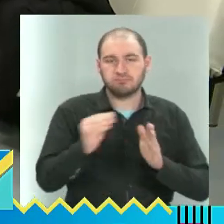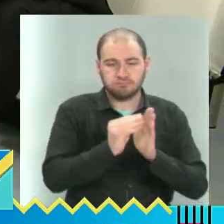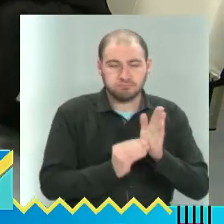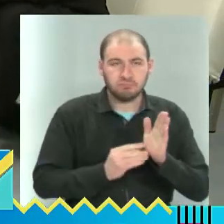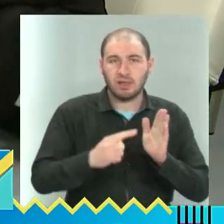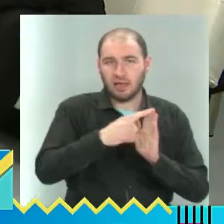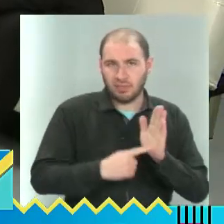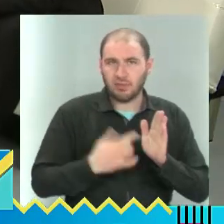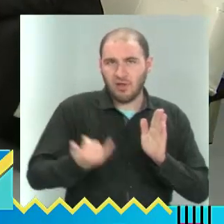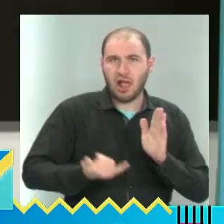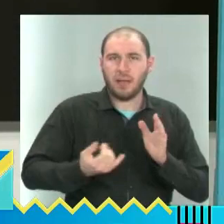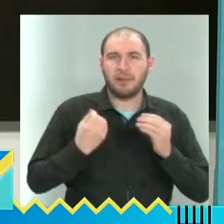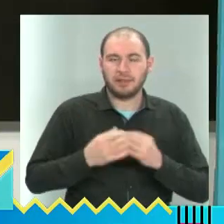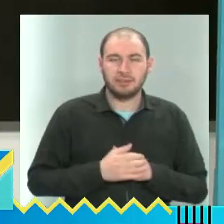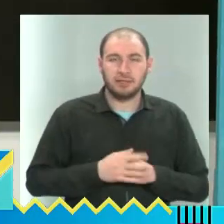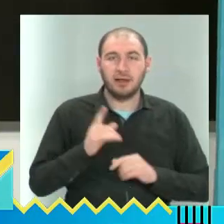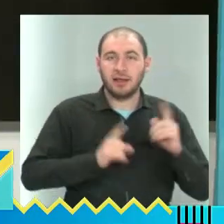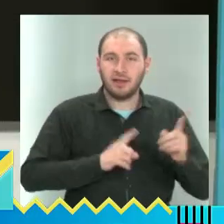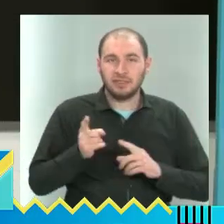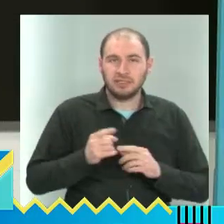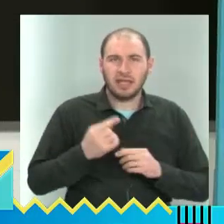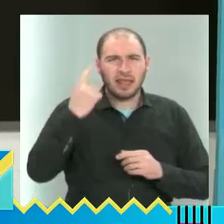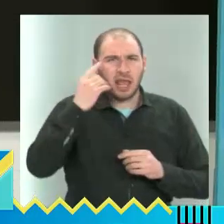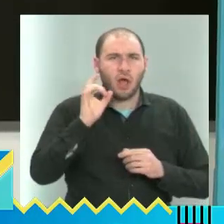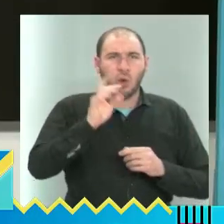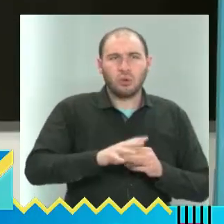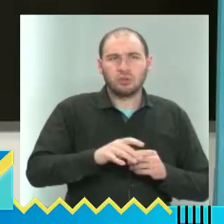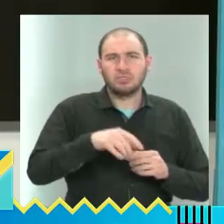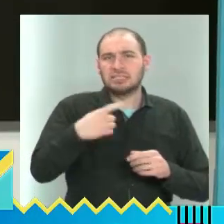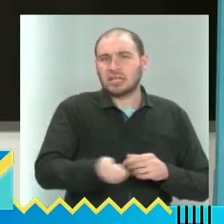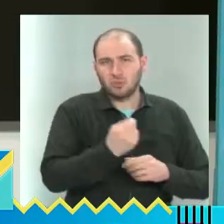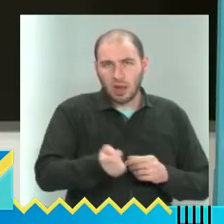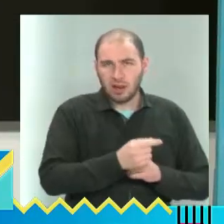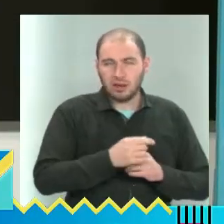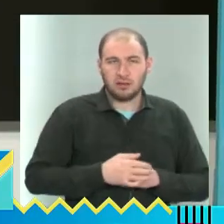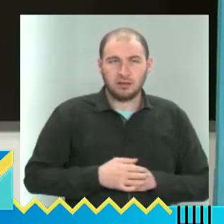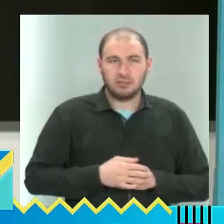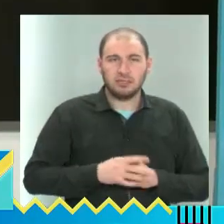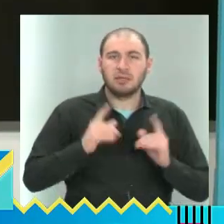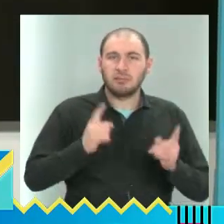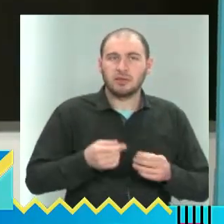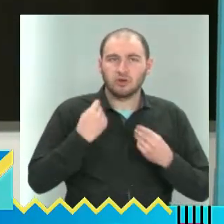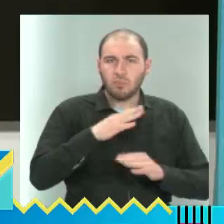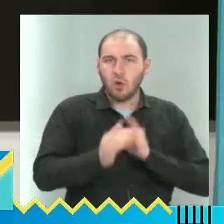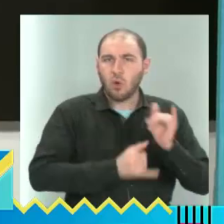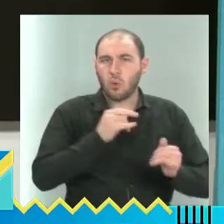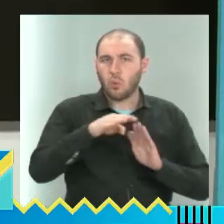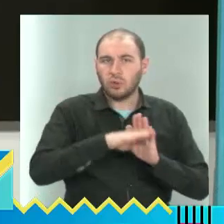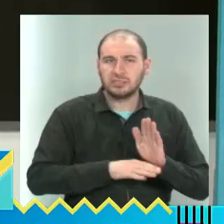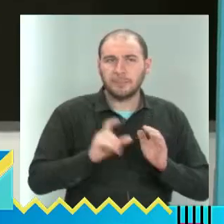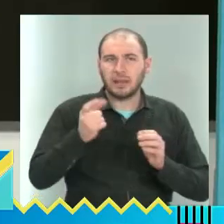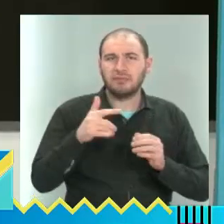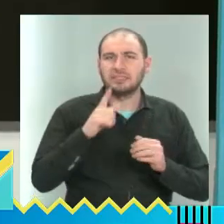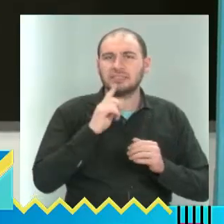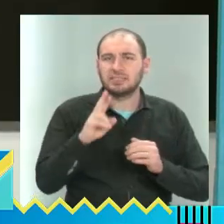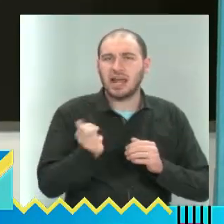tipificaciones que se pueden dar para a veces este mito de que es solamente la explotación sexual, ¿no? ¿Cómo lo podemos ir explicando el concepto de